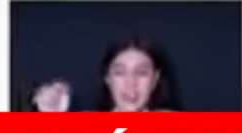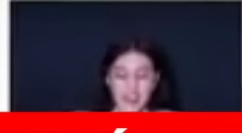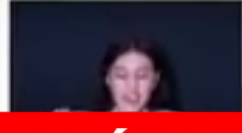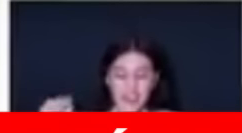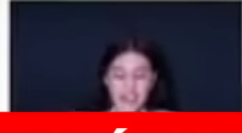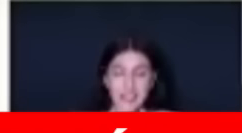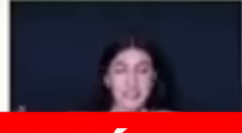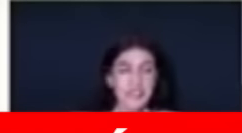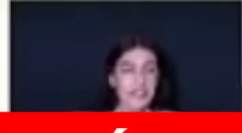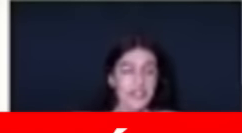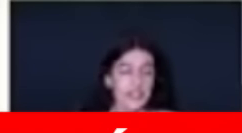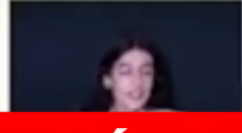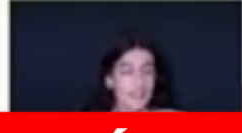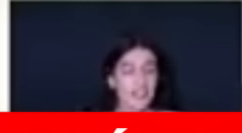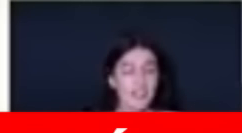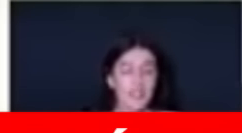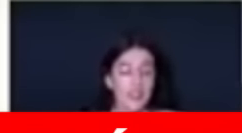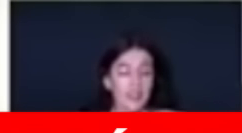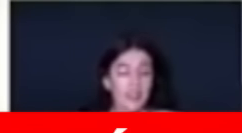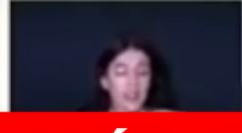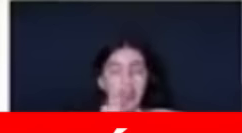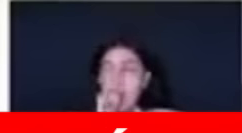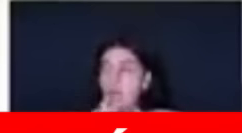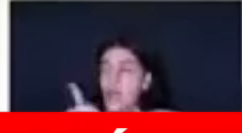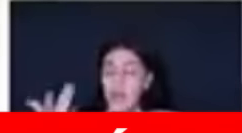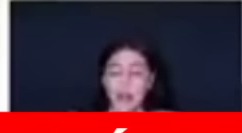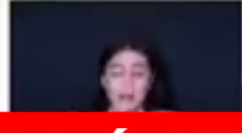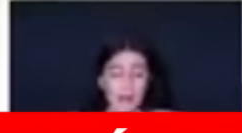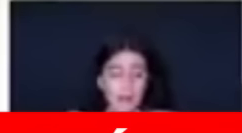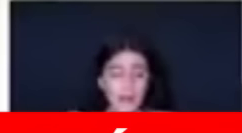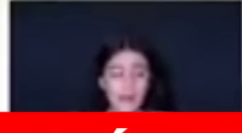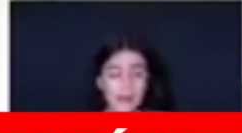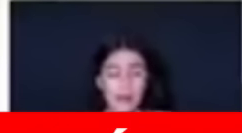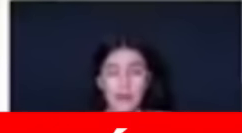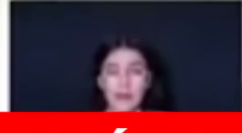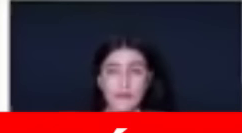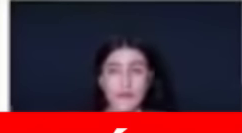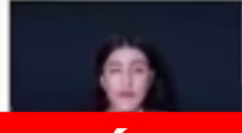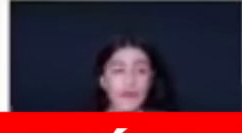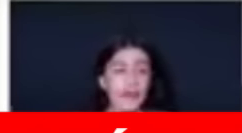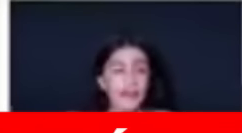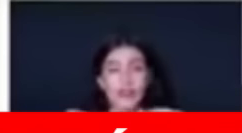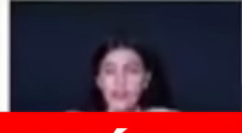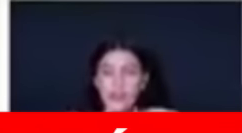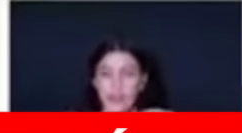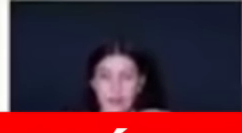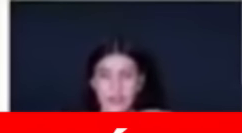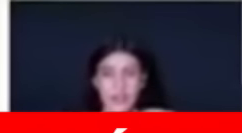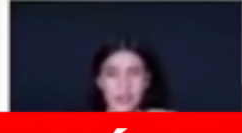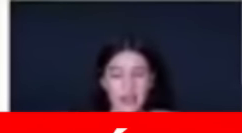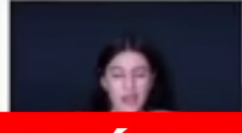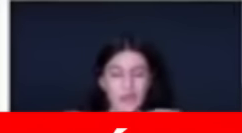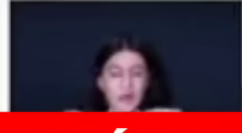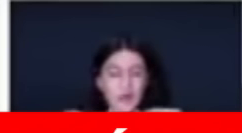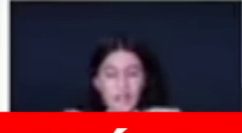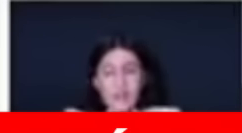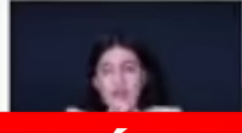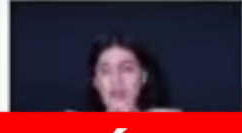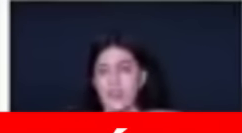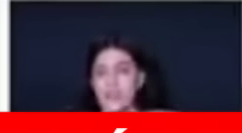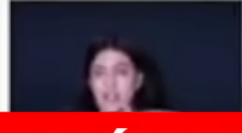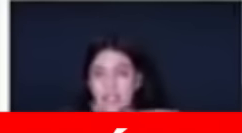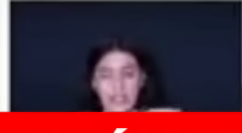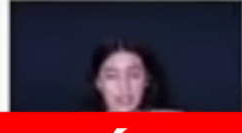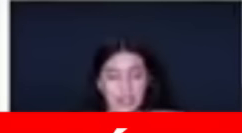Esa es nuestra naturaleza más profunda, la que ningún régimen ha podido doblegar